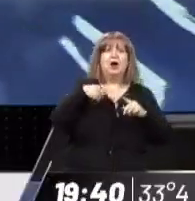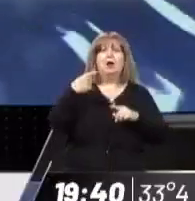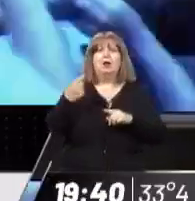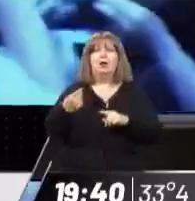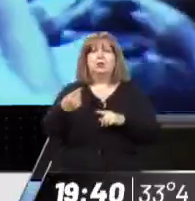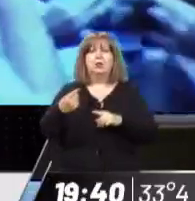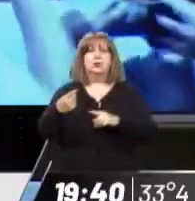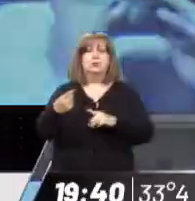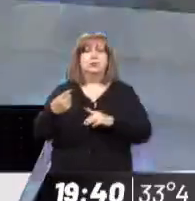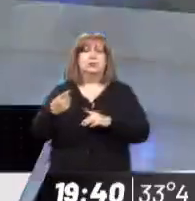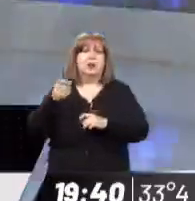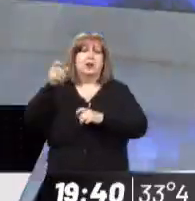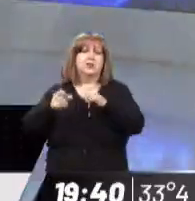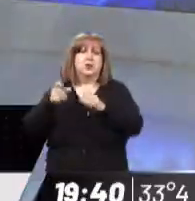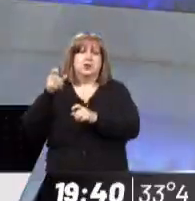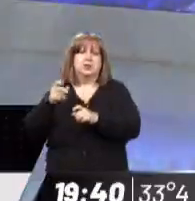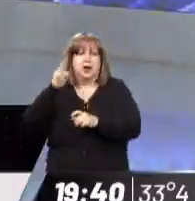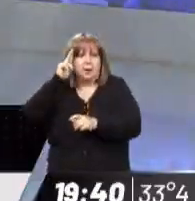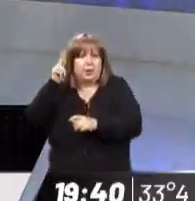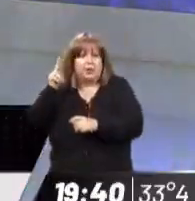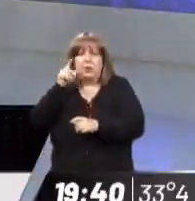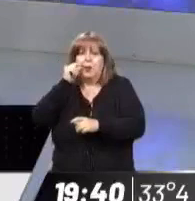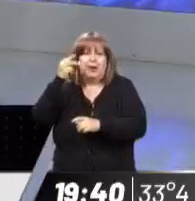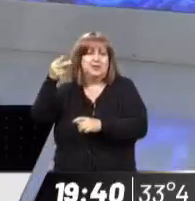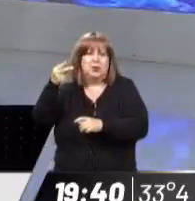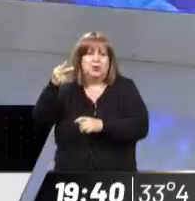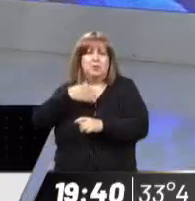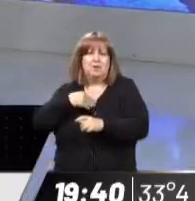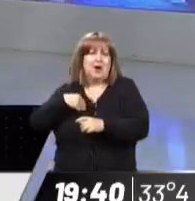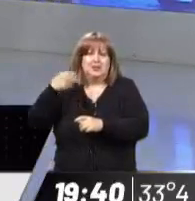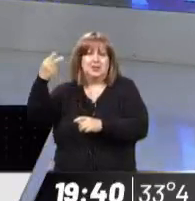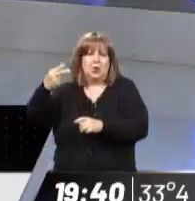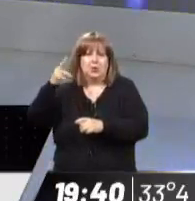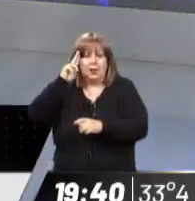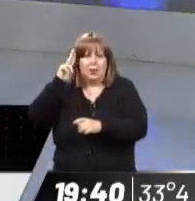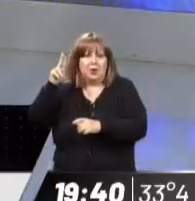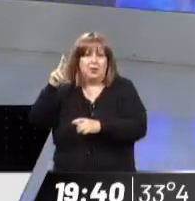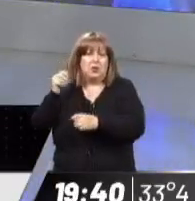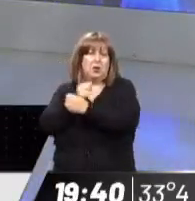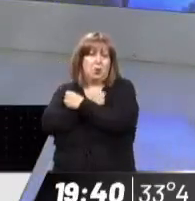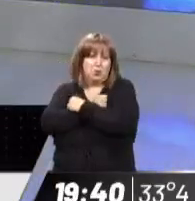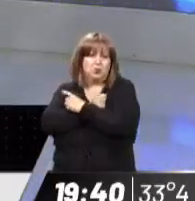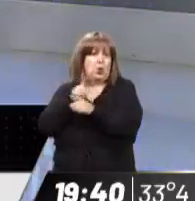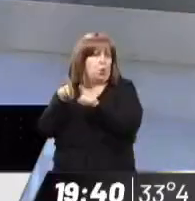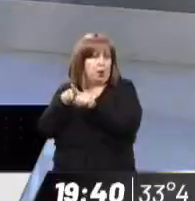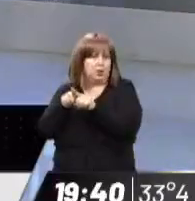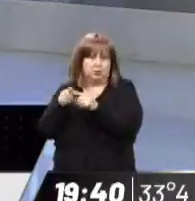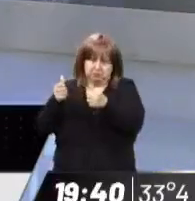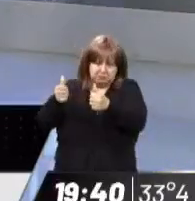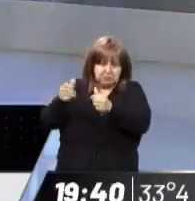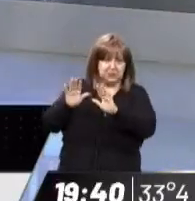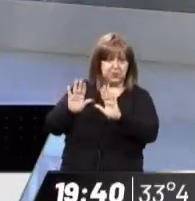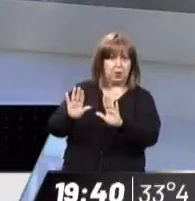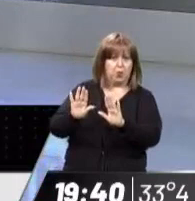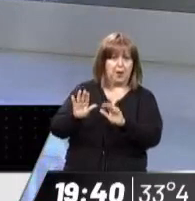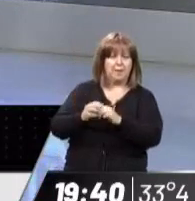irrespetable. Este caso vos lo contás en la nota y lo que ya se ha compartido es esta joven lo habría tenido en la ESMA después de haber pasado